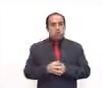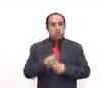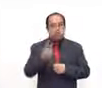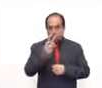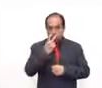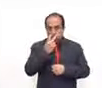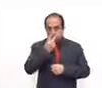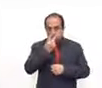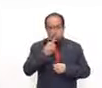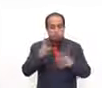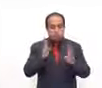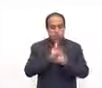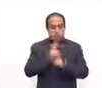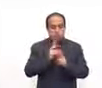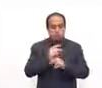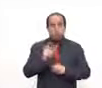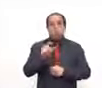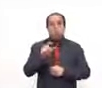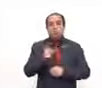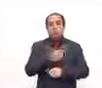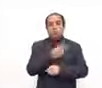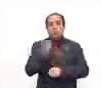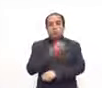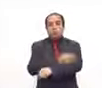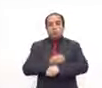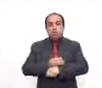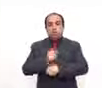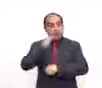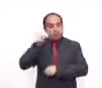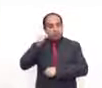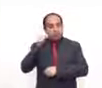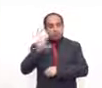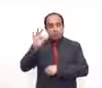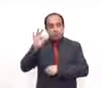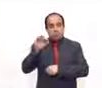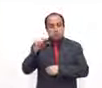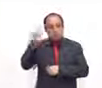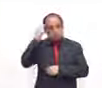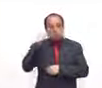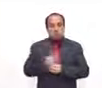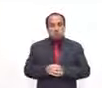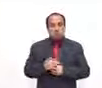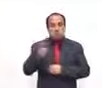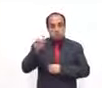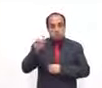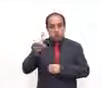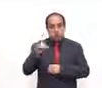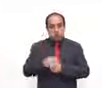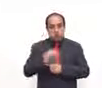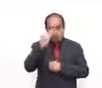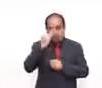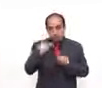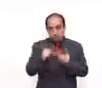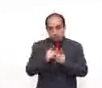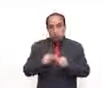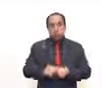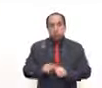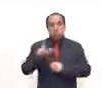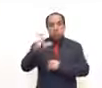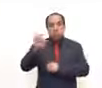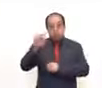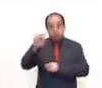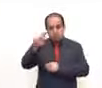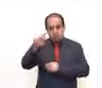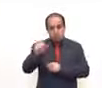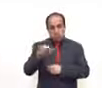como ustedes acompañaron ayer, las 40 camas adicionales de la unidad temporal IMSS Lindavista. Entonces, independientemente de que